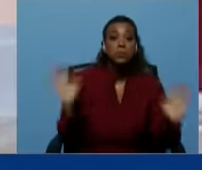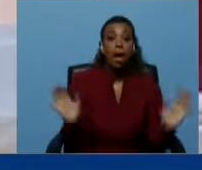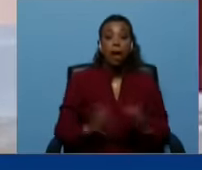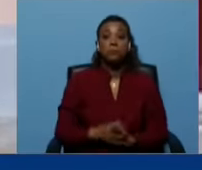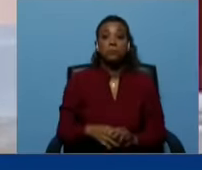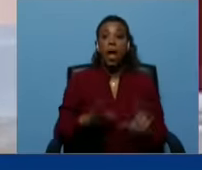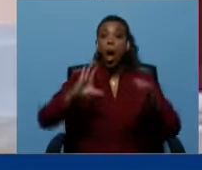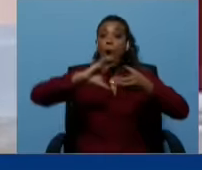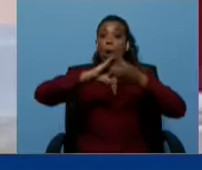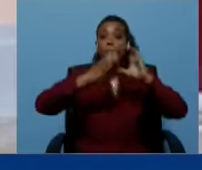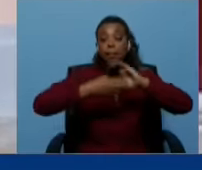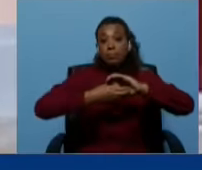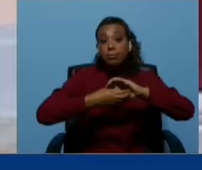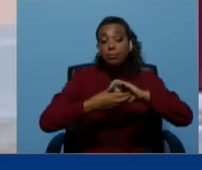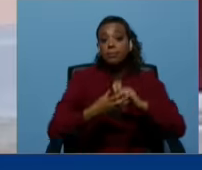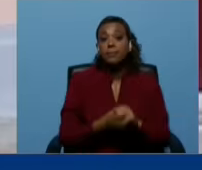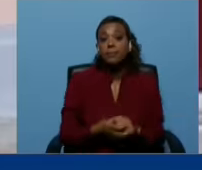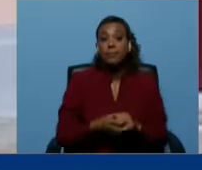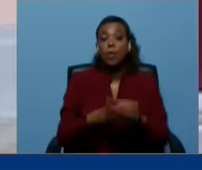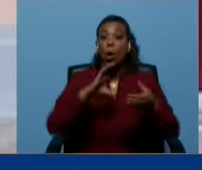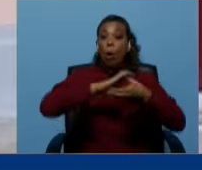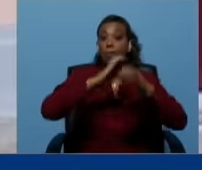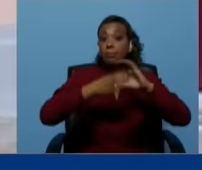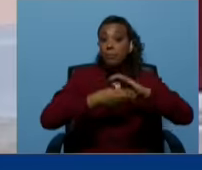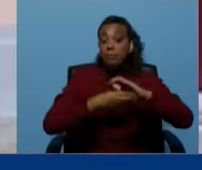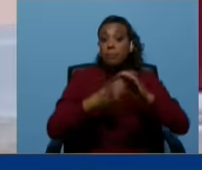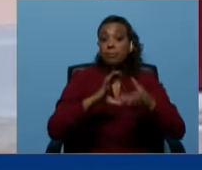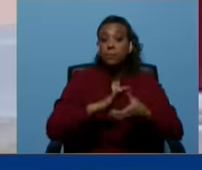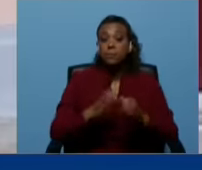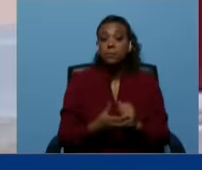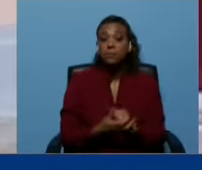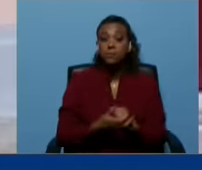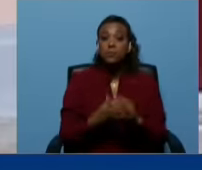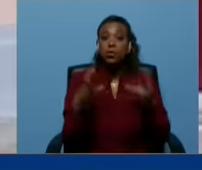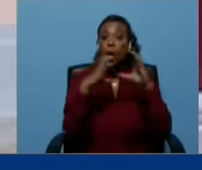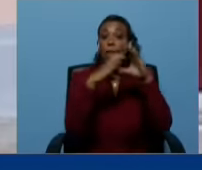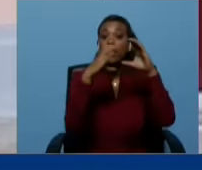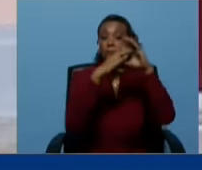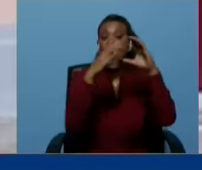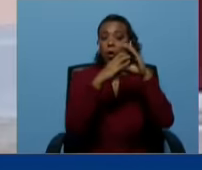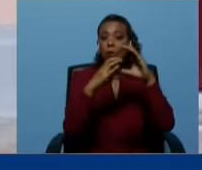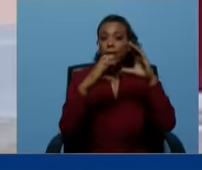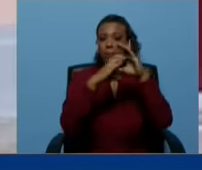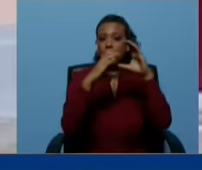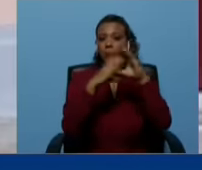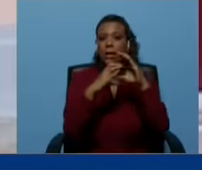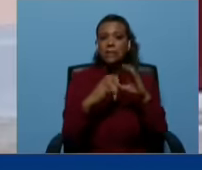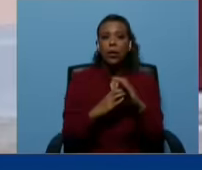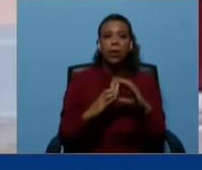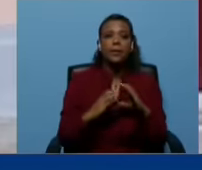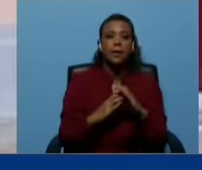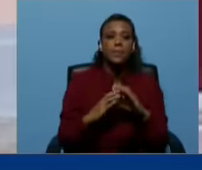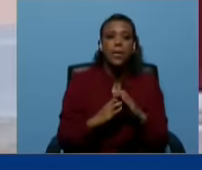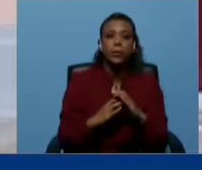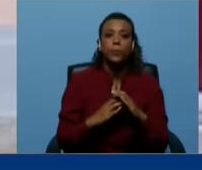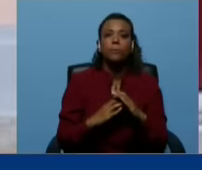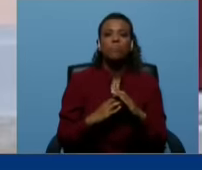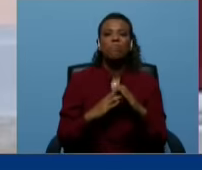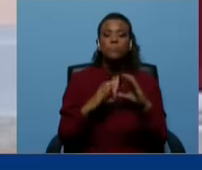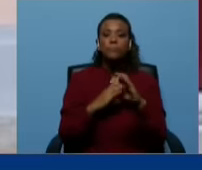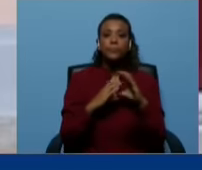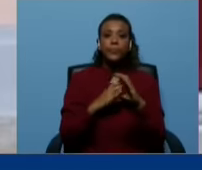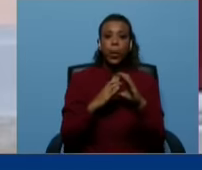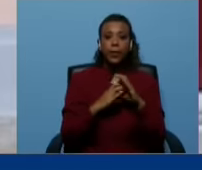Conatel, allá se quedó gente afuera. ¿Y por qué no le abren la puerta? ¿Por qué hicieron eso? ¿Por qué no le abren la